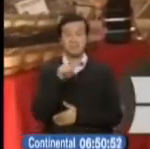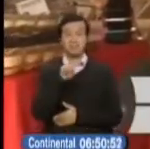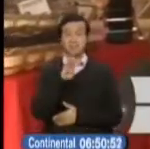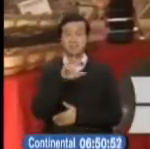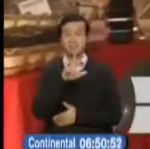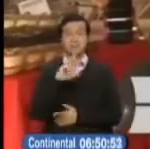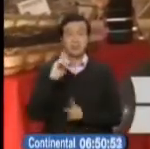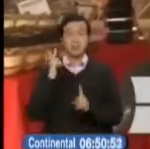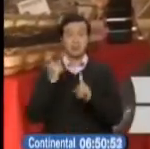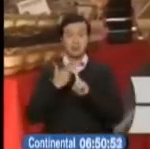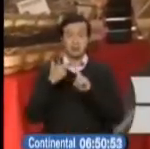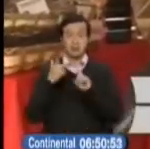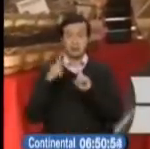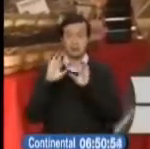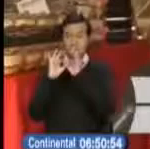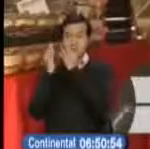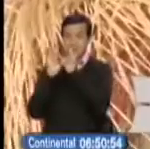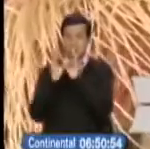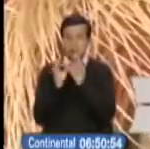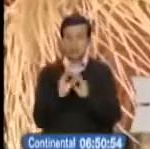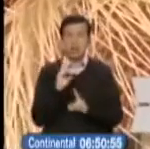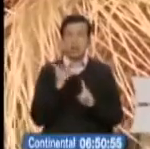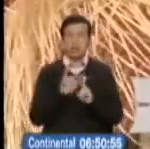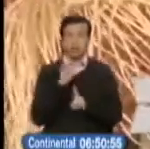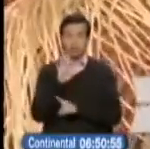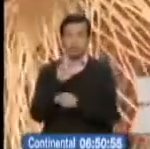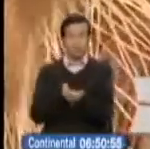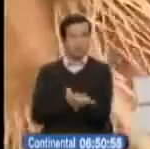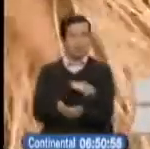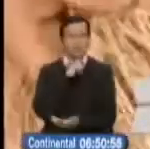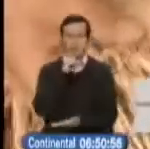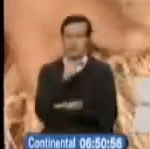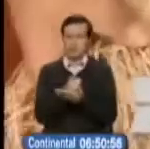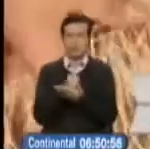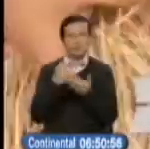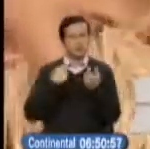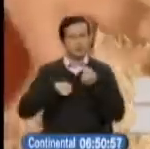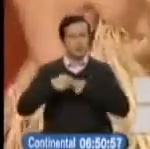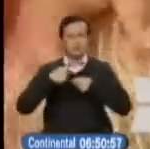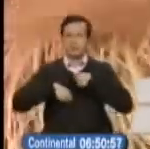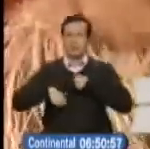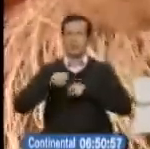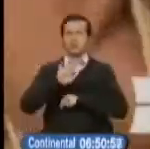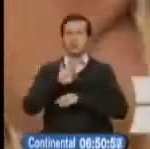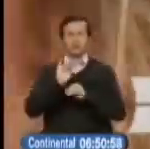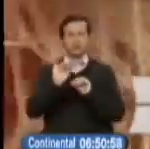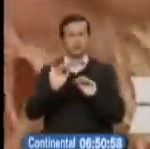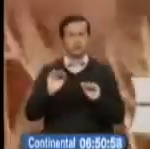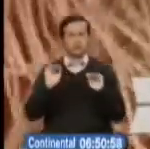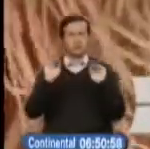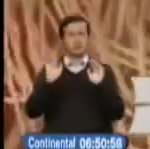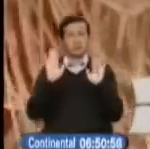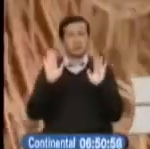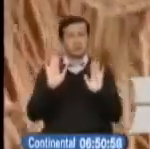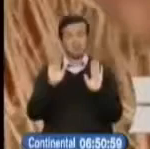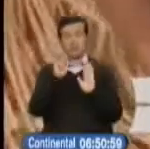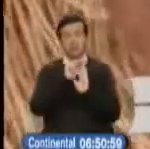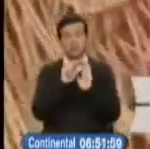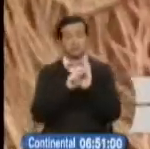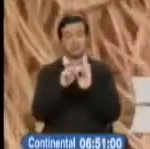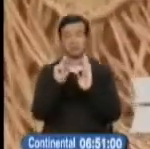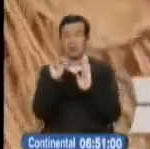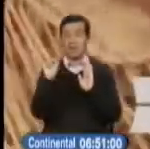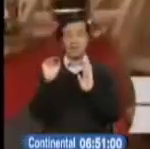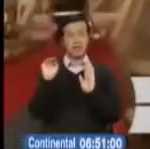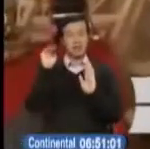la tercera generación de artesanos cuyo producto no solo mantiene una fina tradición, sino que cumple con la más